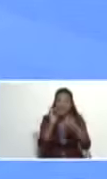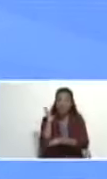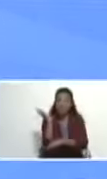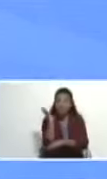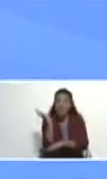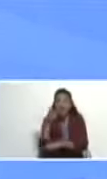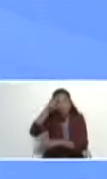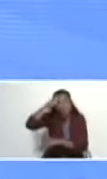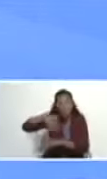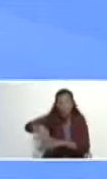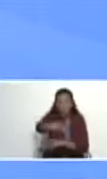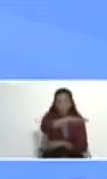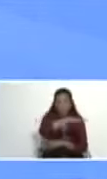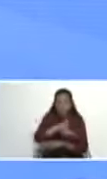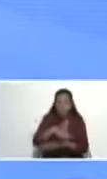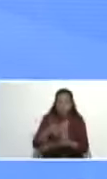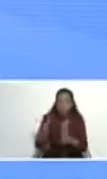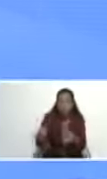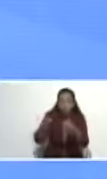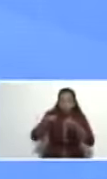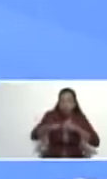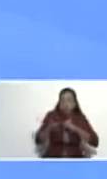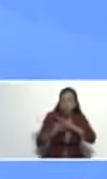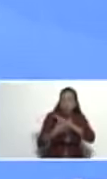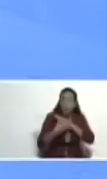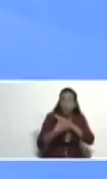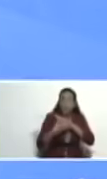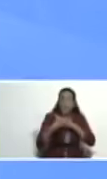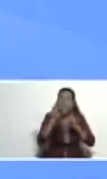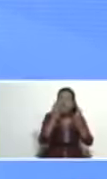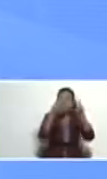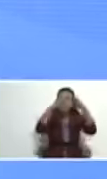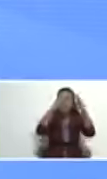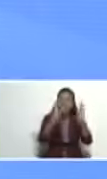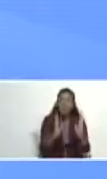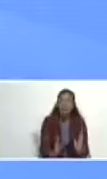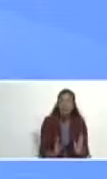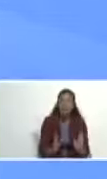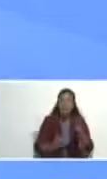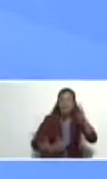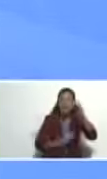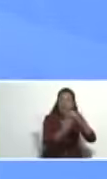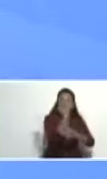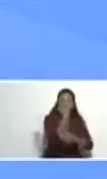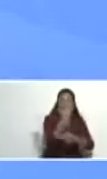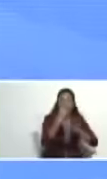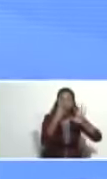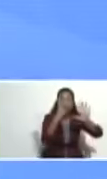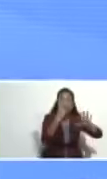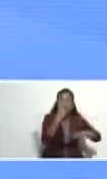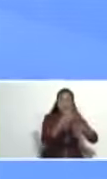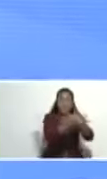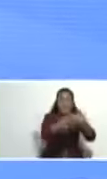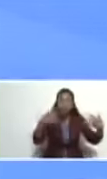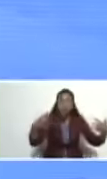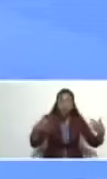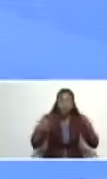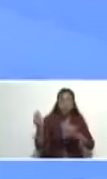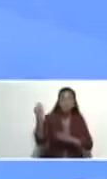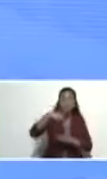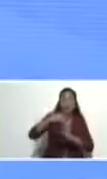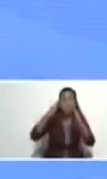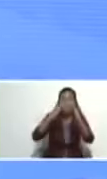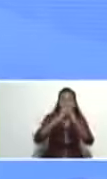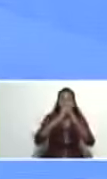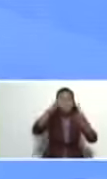asamblea, me he propuesto la meta en el tema de vivienda de construir 2 millones de viviendas más para